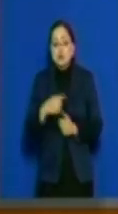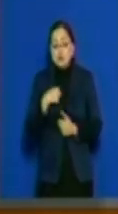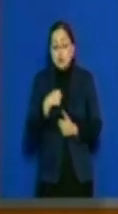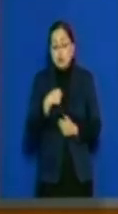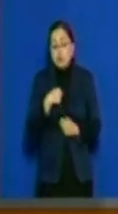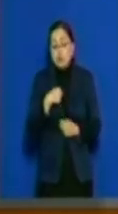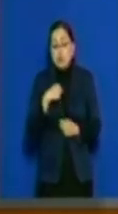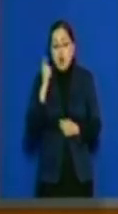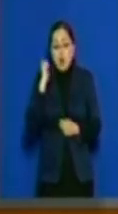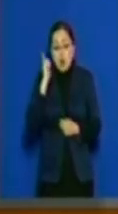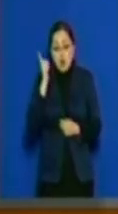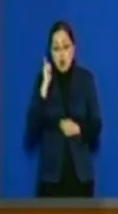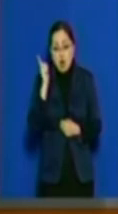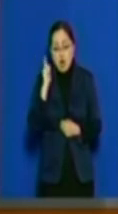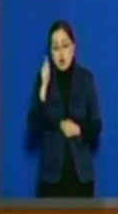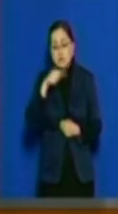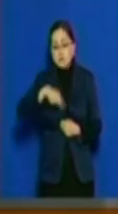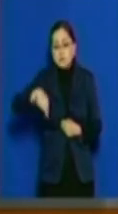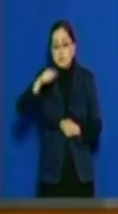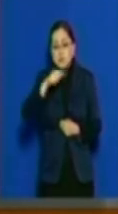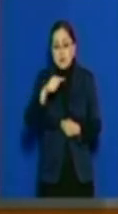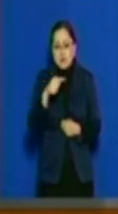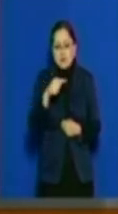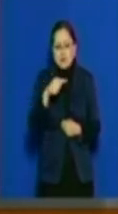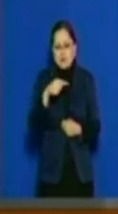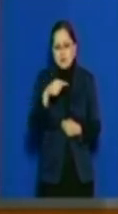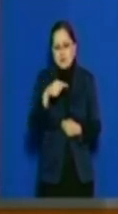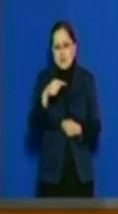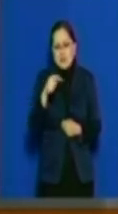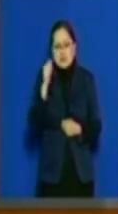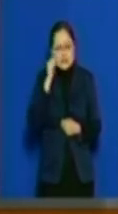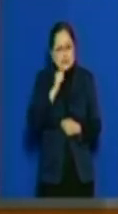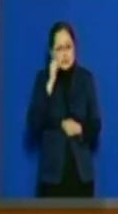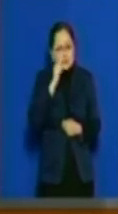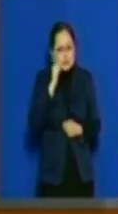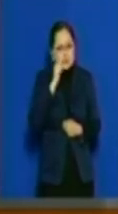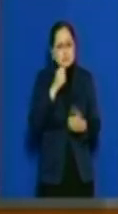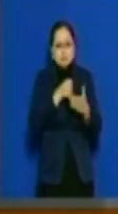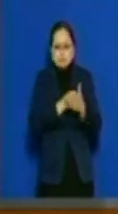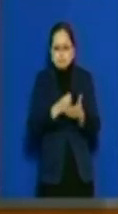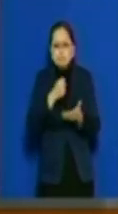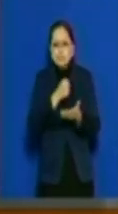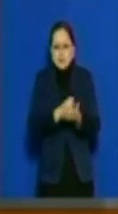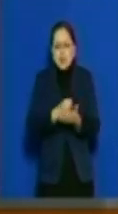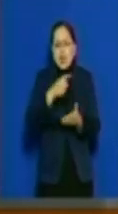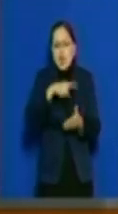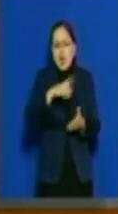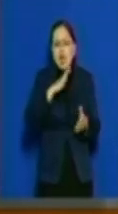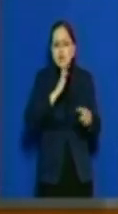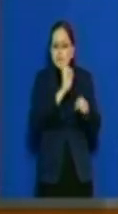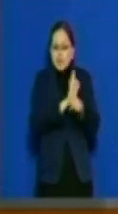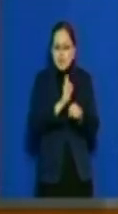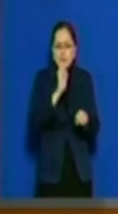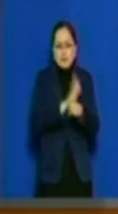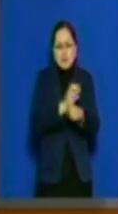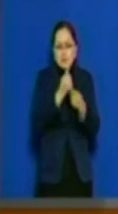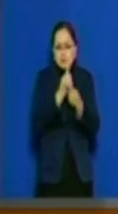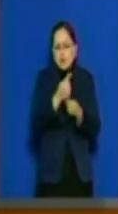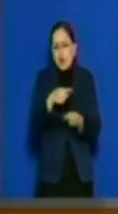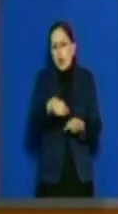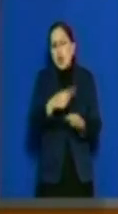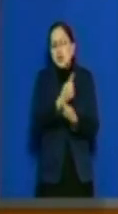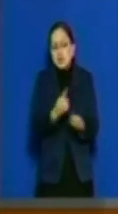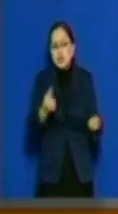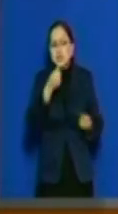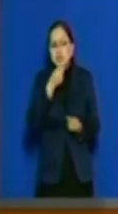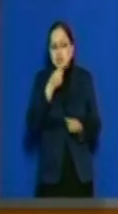que quienes hacen una constante defensa e iniciativas por la niñez, las